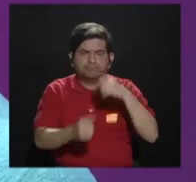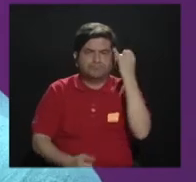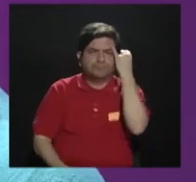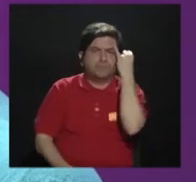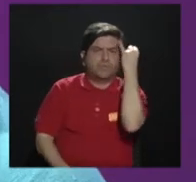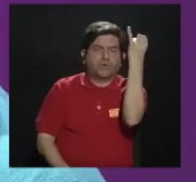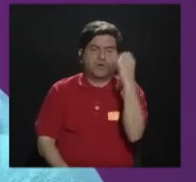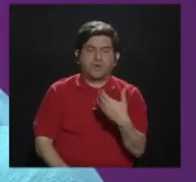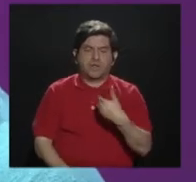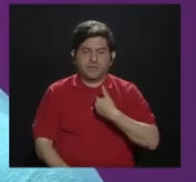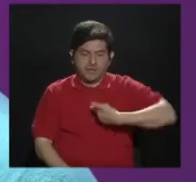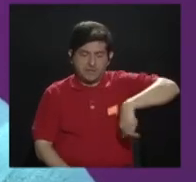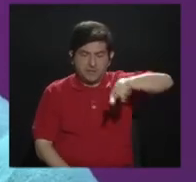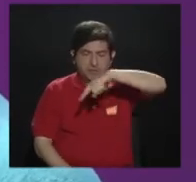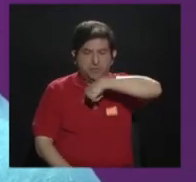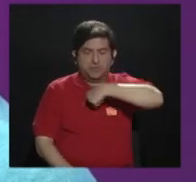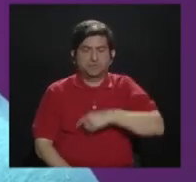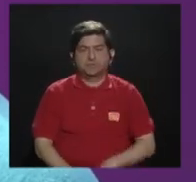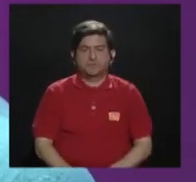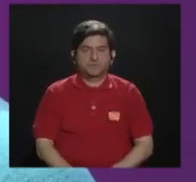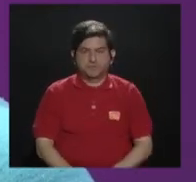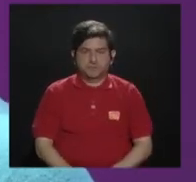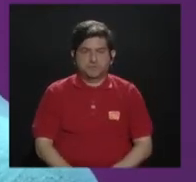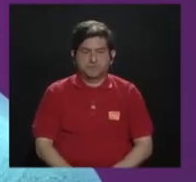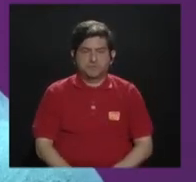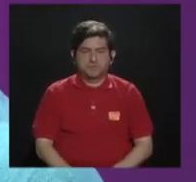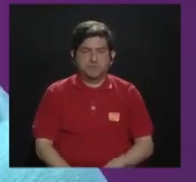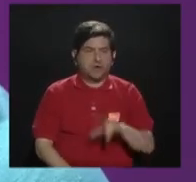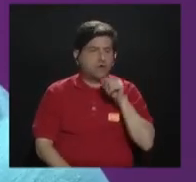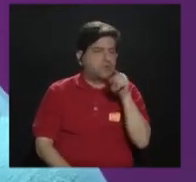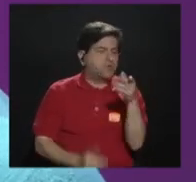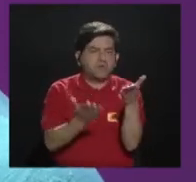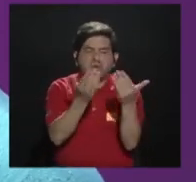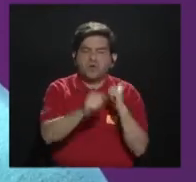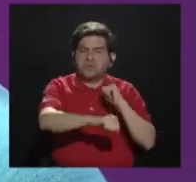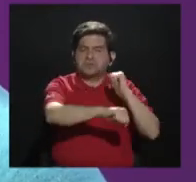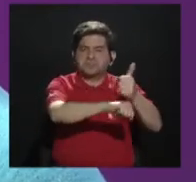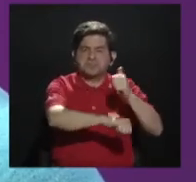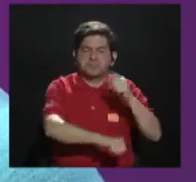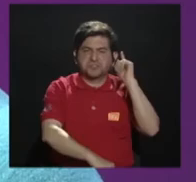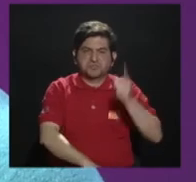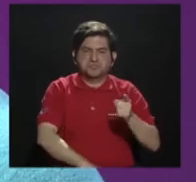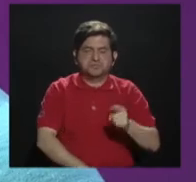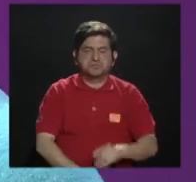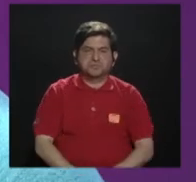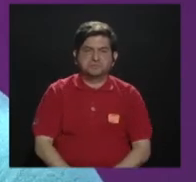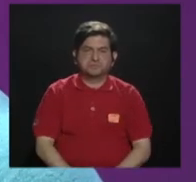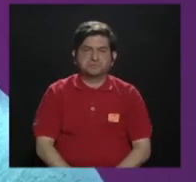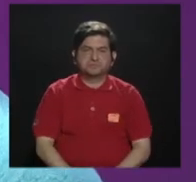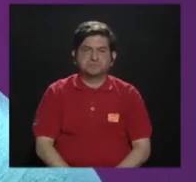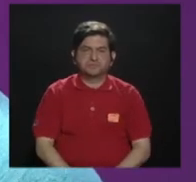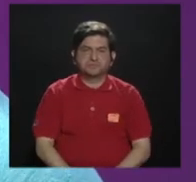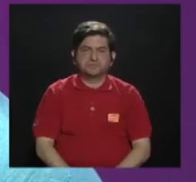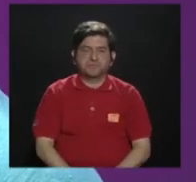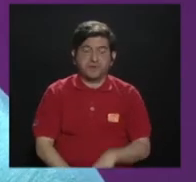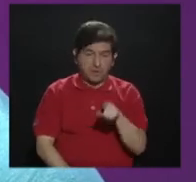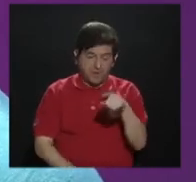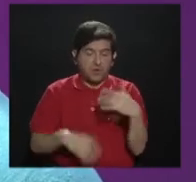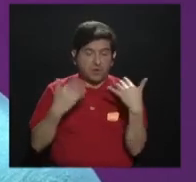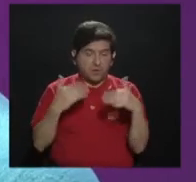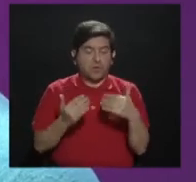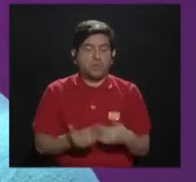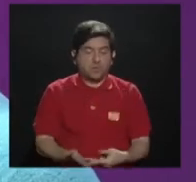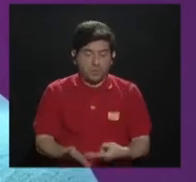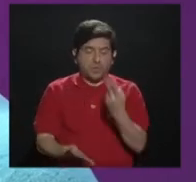iniciativa que tenemos nosotras, no con las que ellos quieren imponer. Es de muy mucho valor para